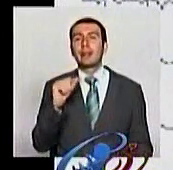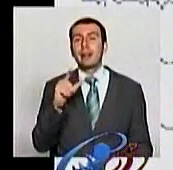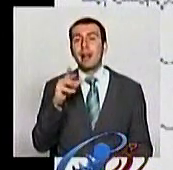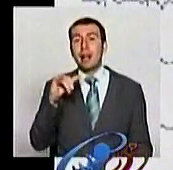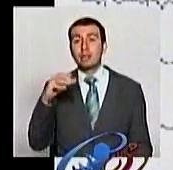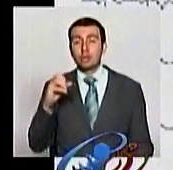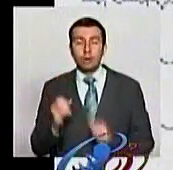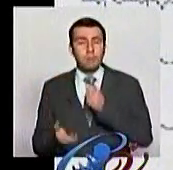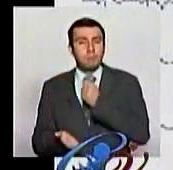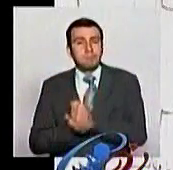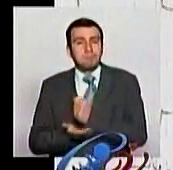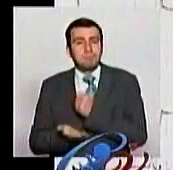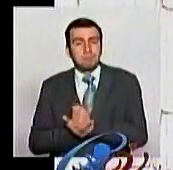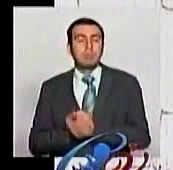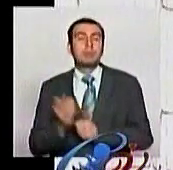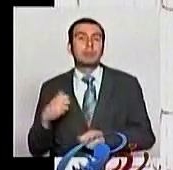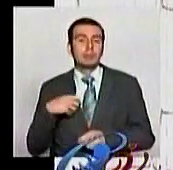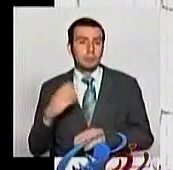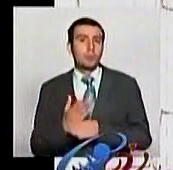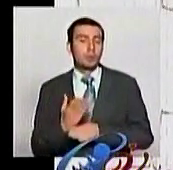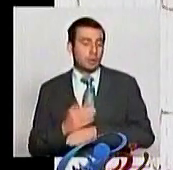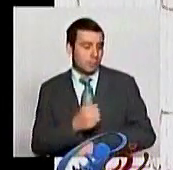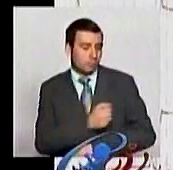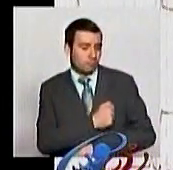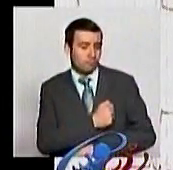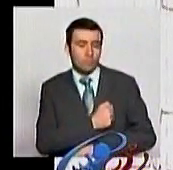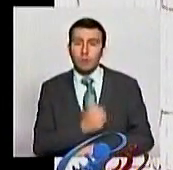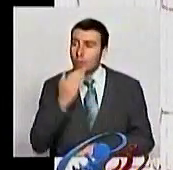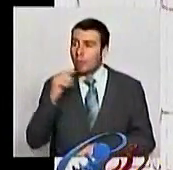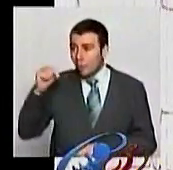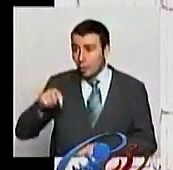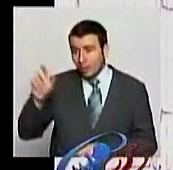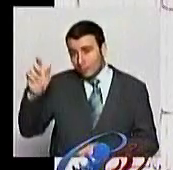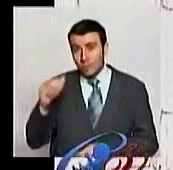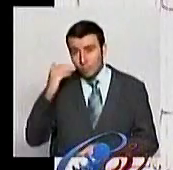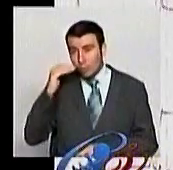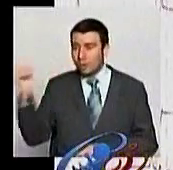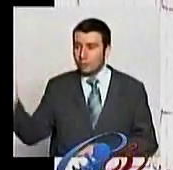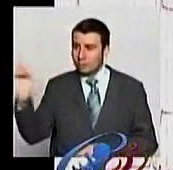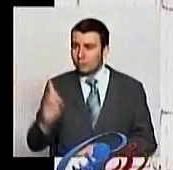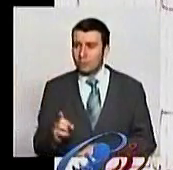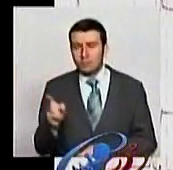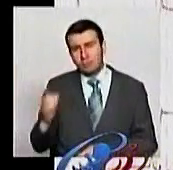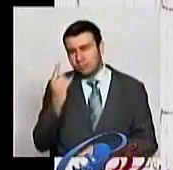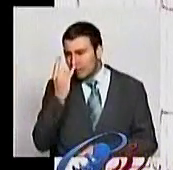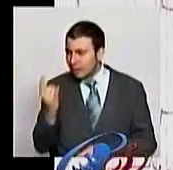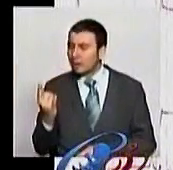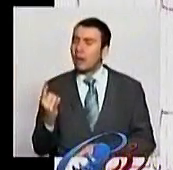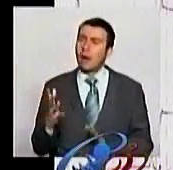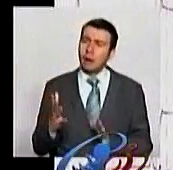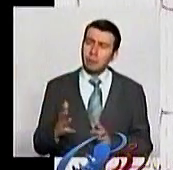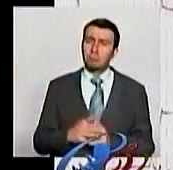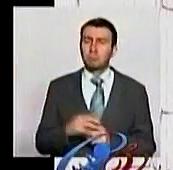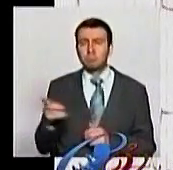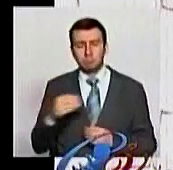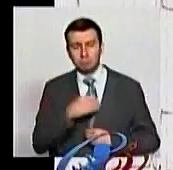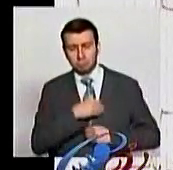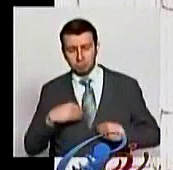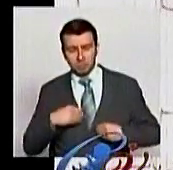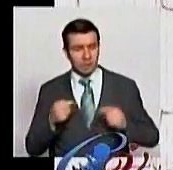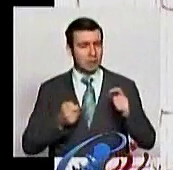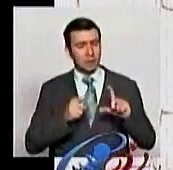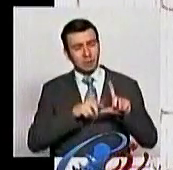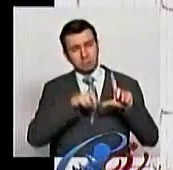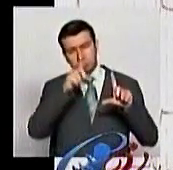problemas en el corazón. Hoy teníamos una paciente muy interesante que llegó con, ella tenía